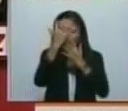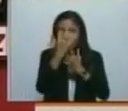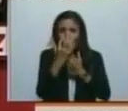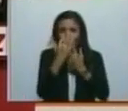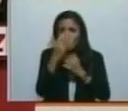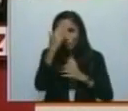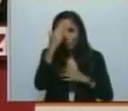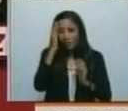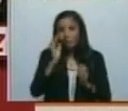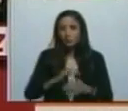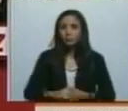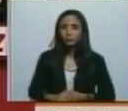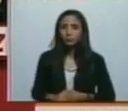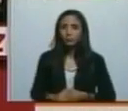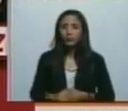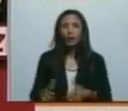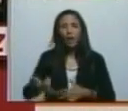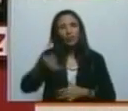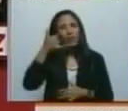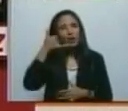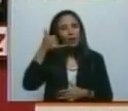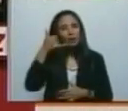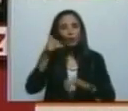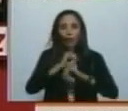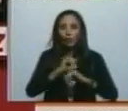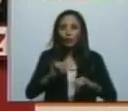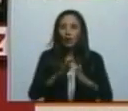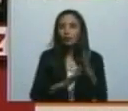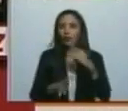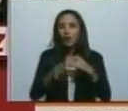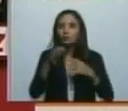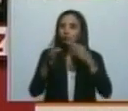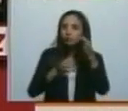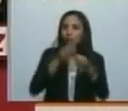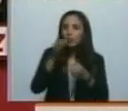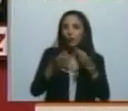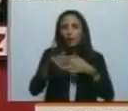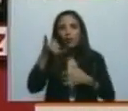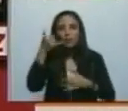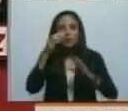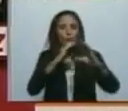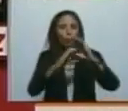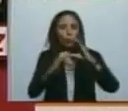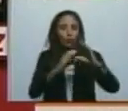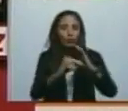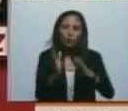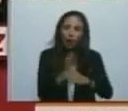Terrorismo. Todos los teléfonos están allí, están hablando. Y hablaron previamente, es un trabajo de inteligencia bien